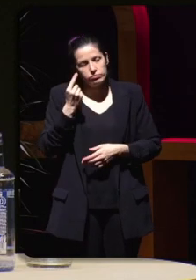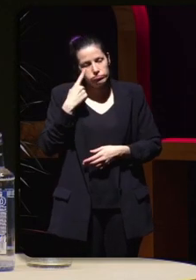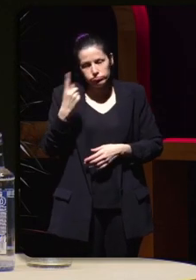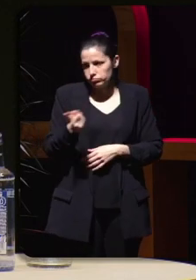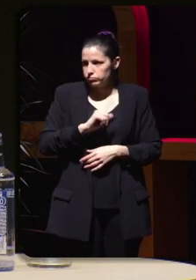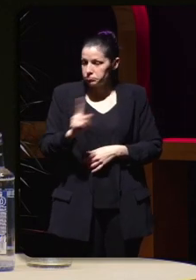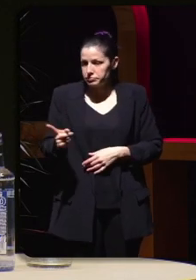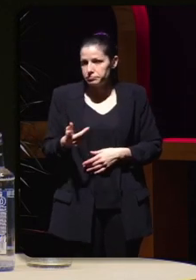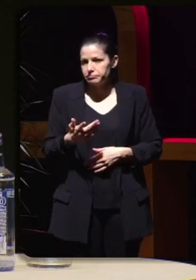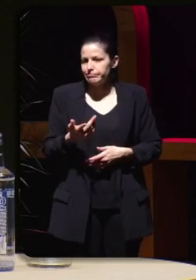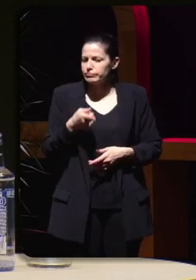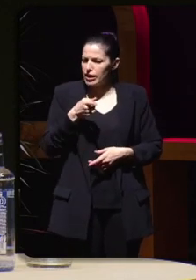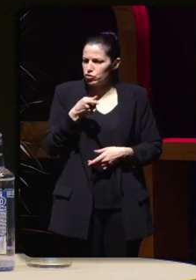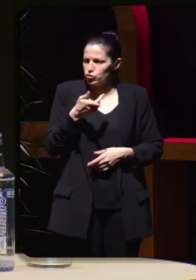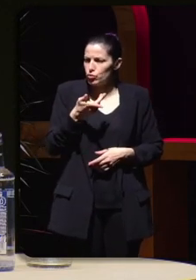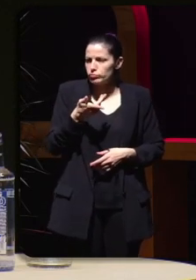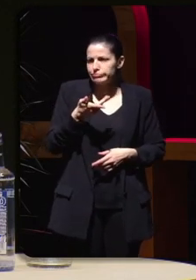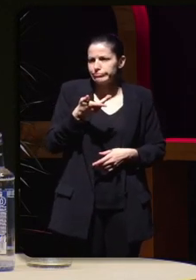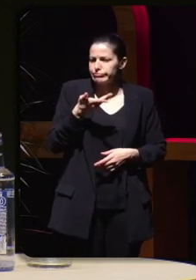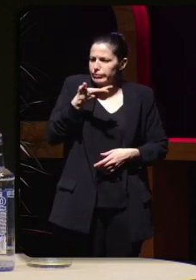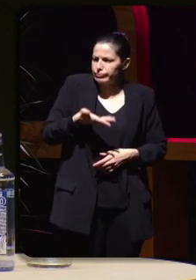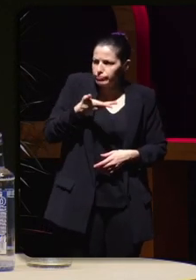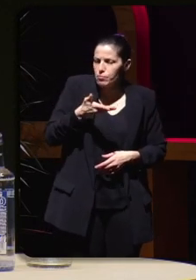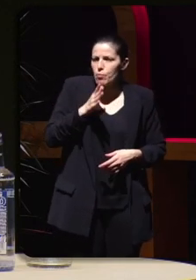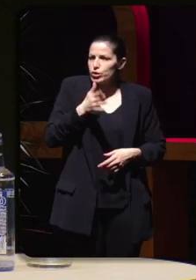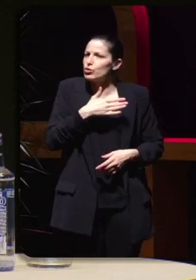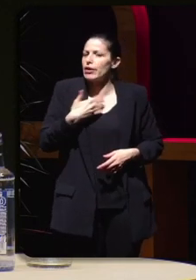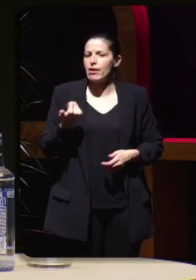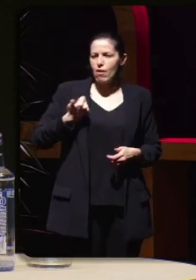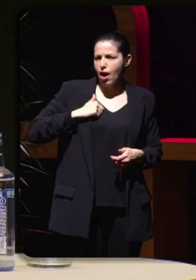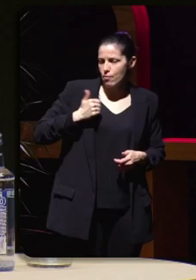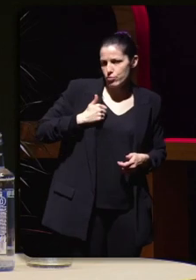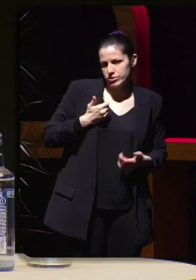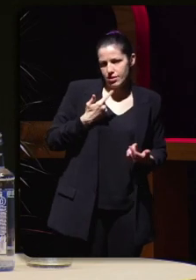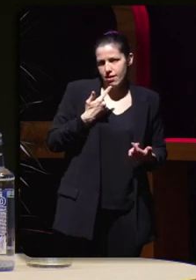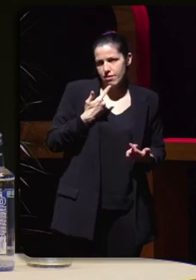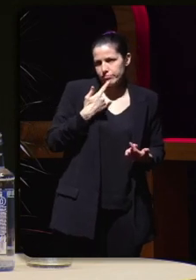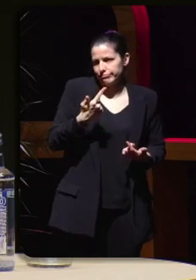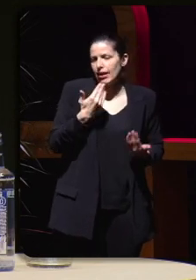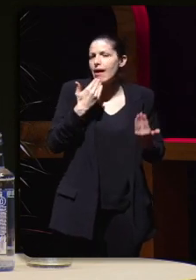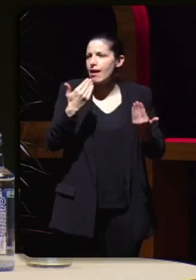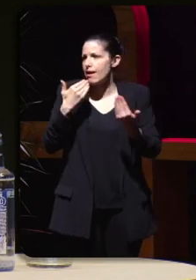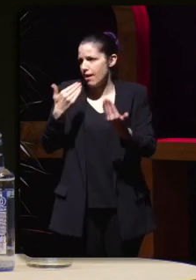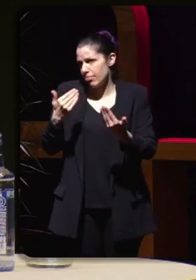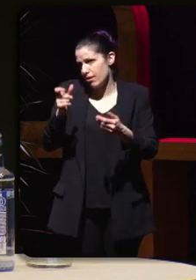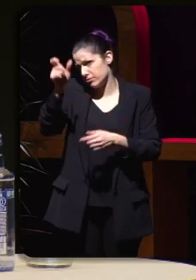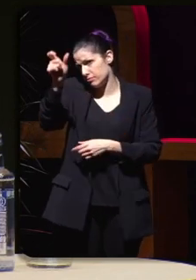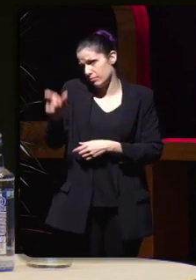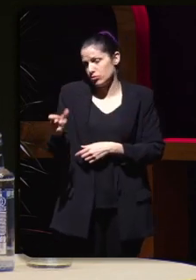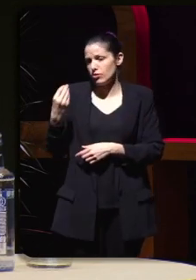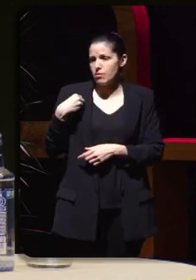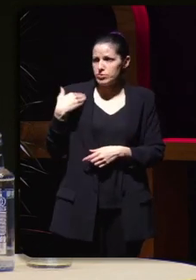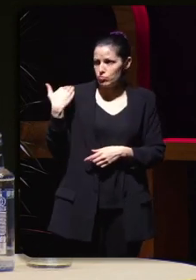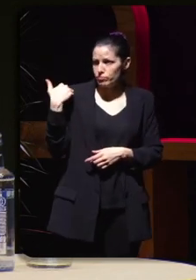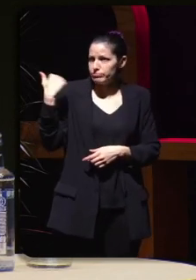muy sintomático y desde aquí me gustaría aprovechar también para darle las gracias a la persona que nos llamó y a la persona que